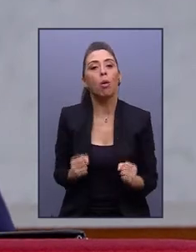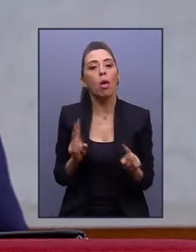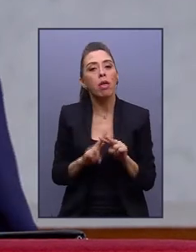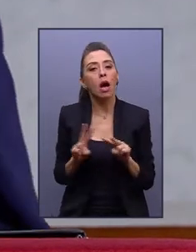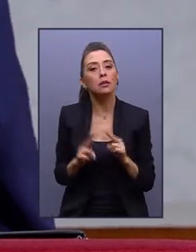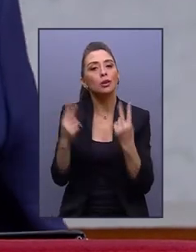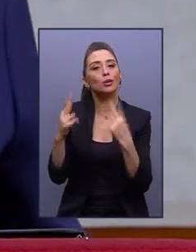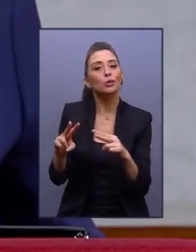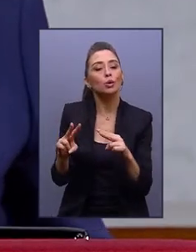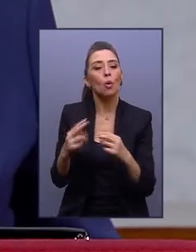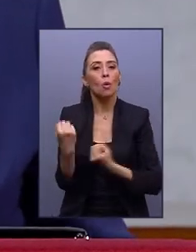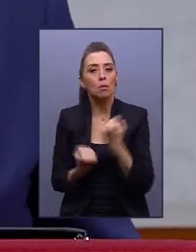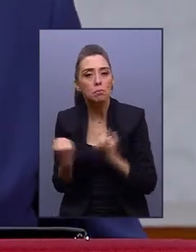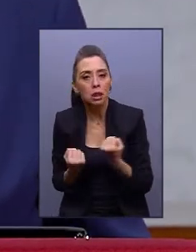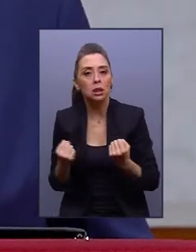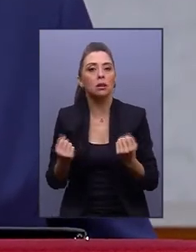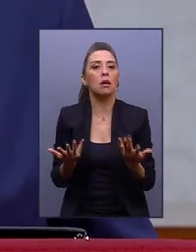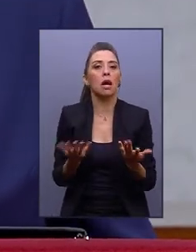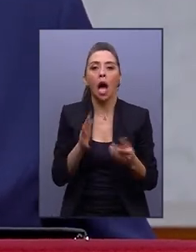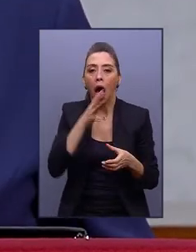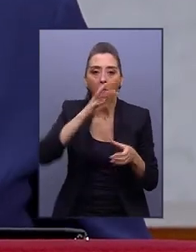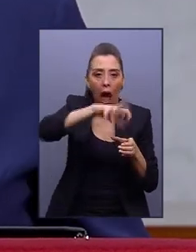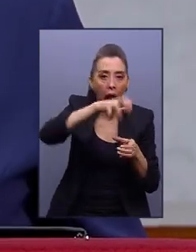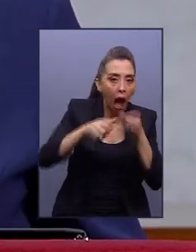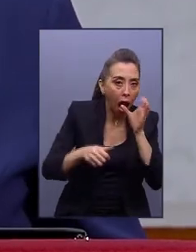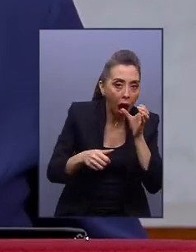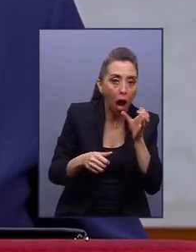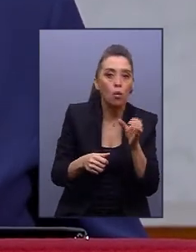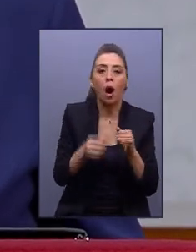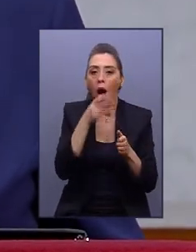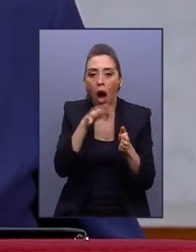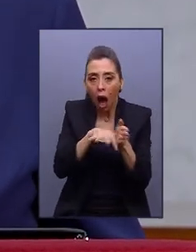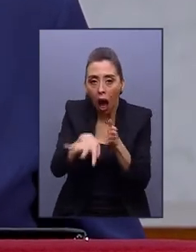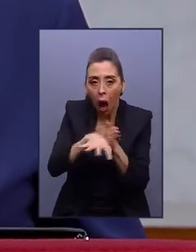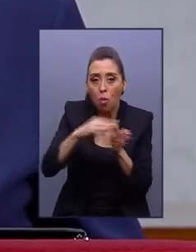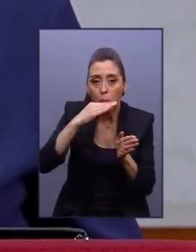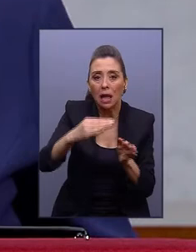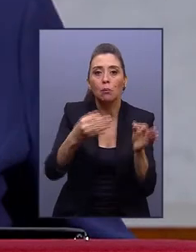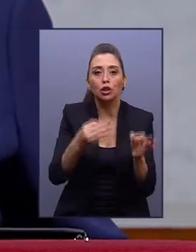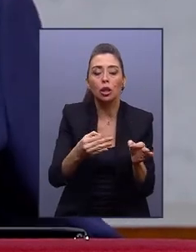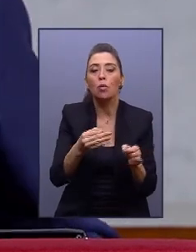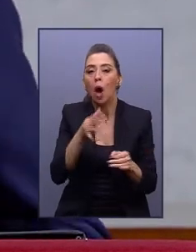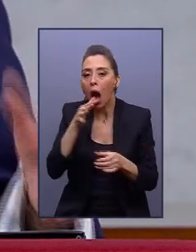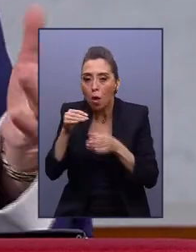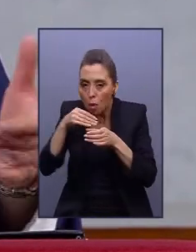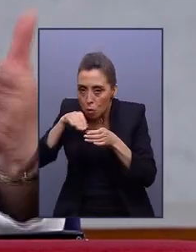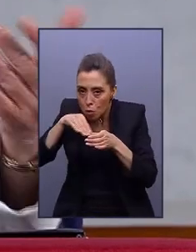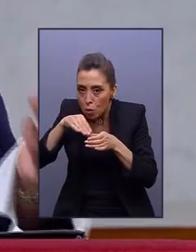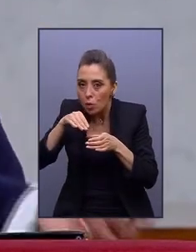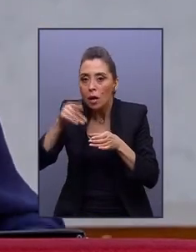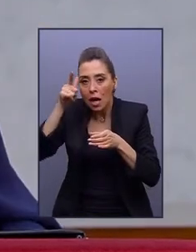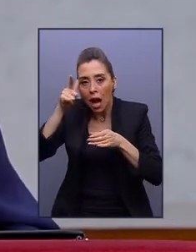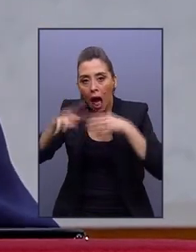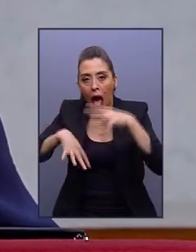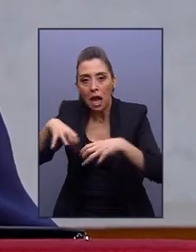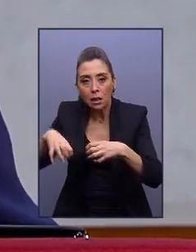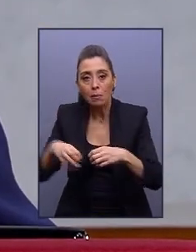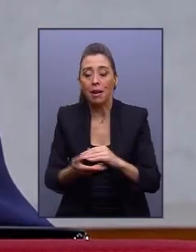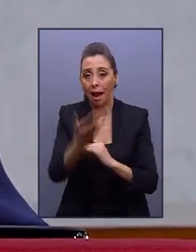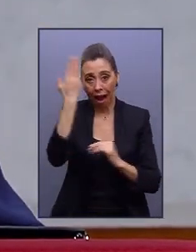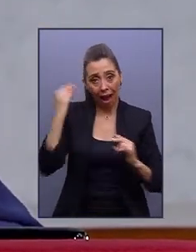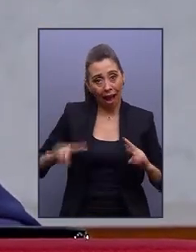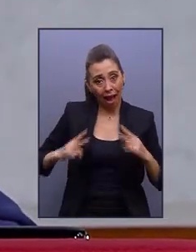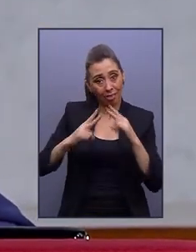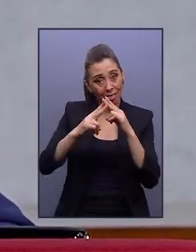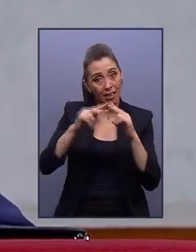adelante sus actividades productivas con agua potable, con riego seguro y agua para el ganado. Anteriormente les hablaba de la construcción